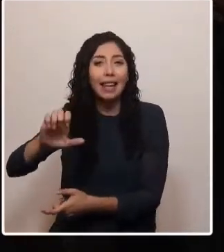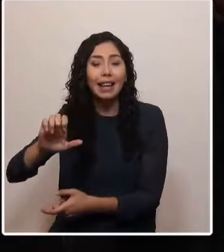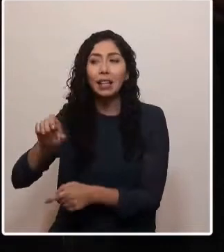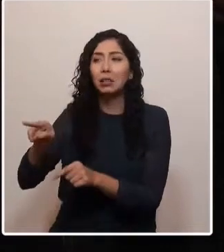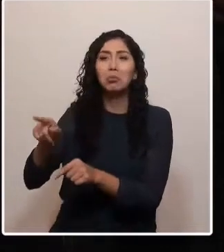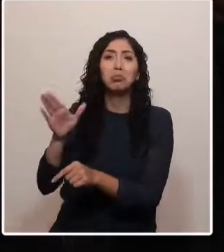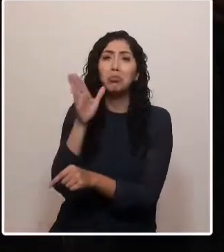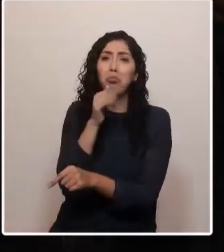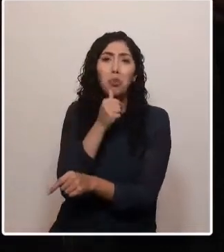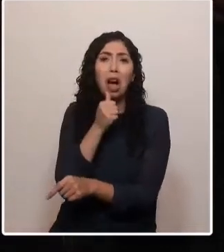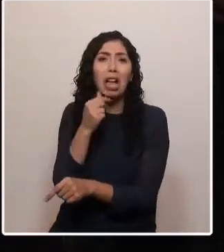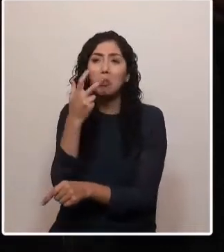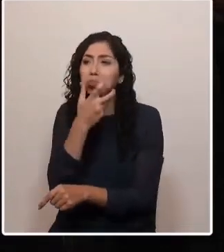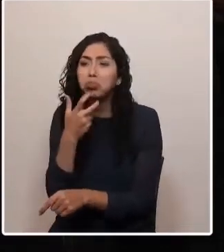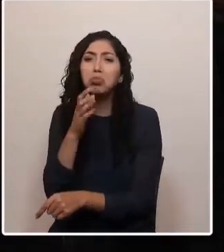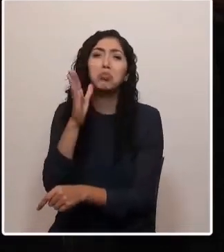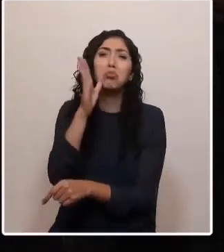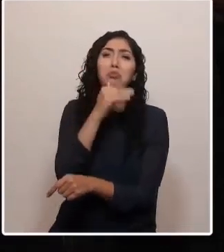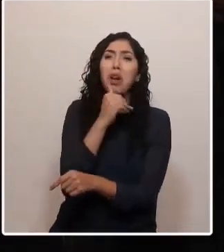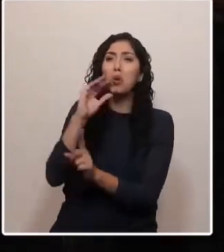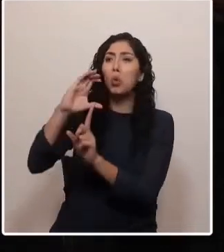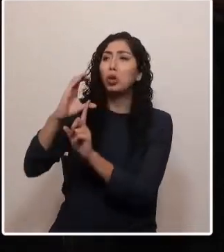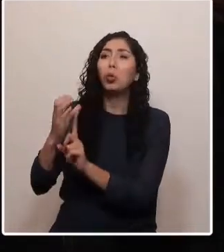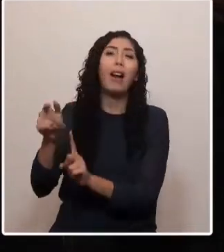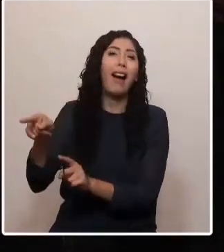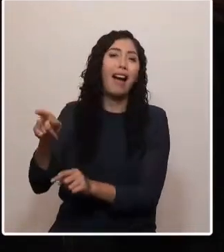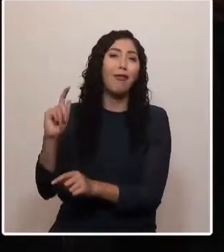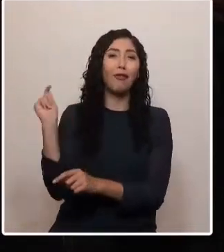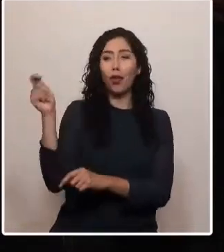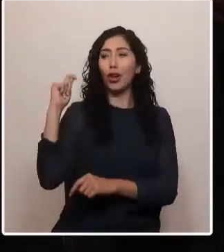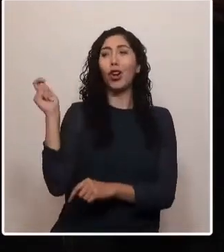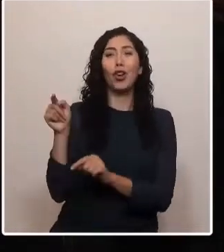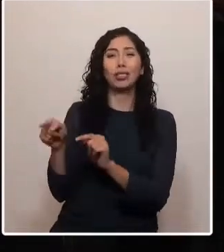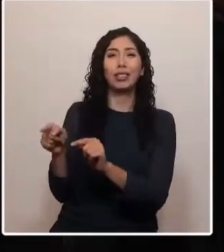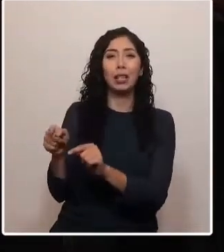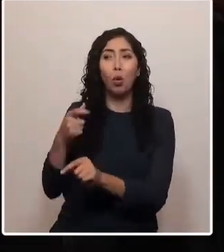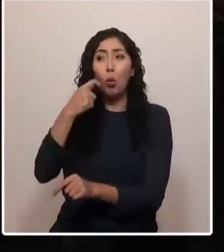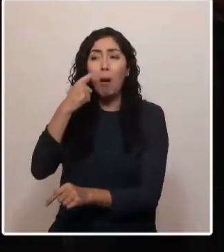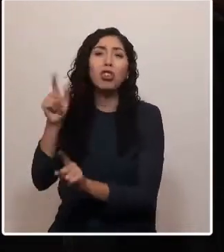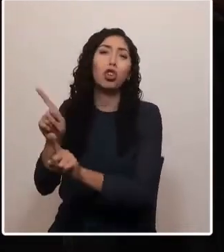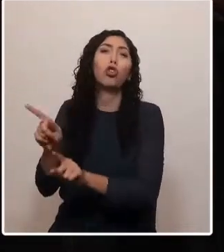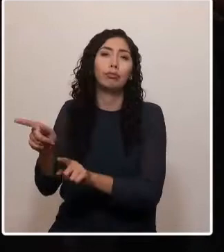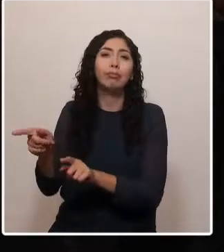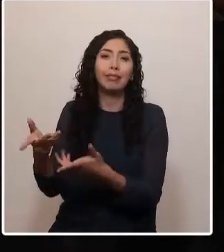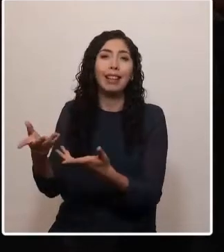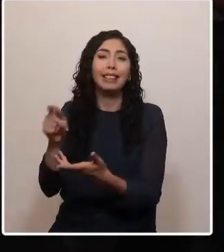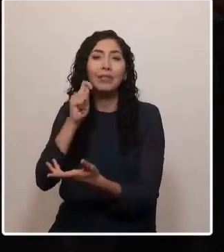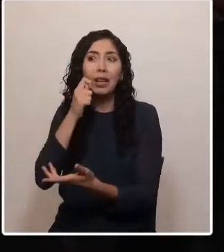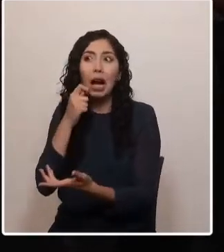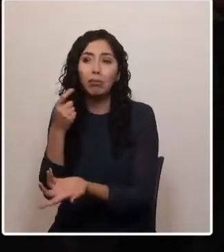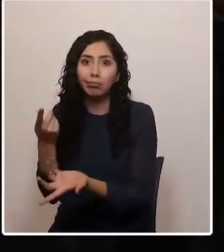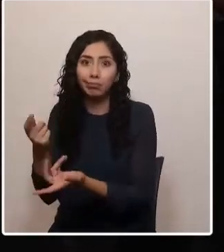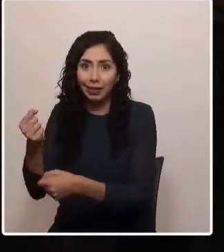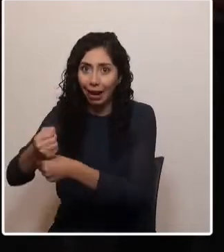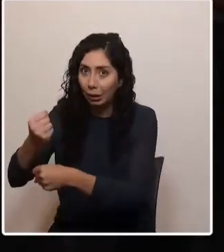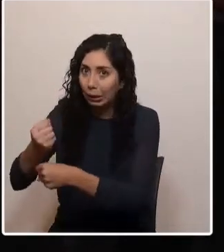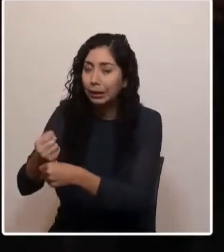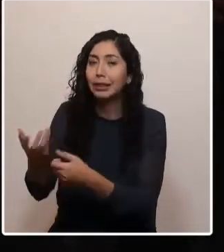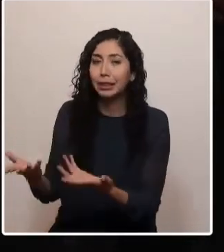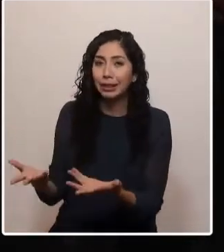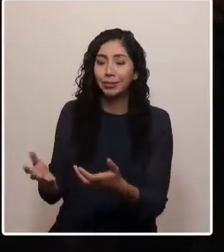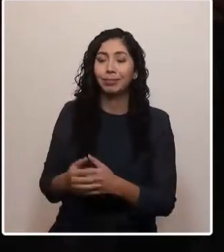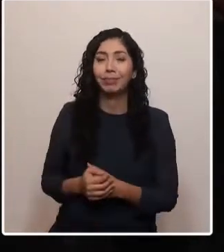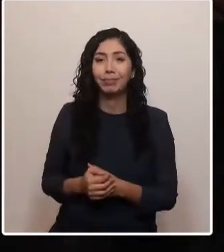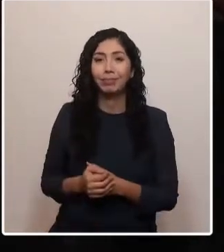no practican cultura sino folclore, que no son seres humanos sino recursos humanos, que no tienen nombre sino un número. Es